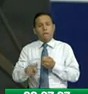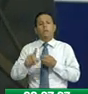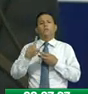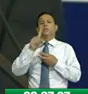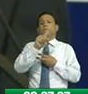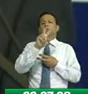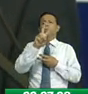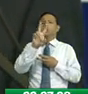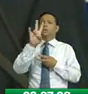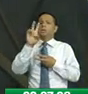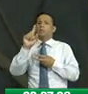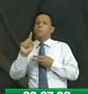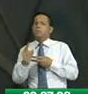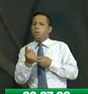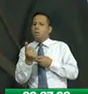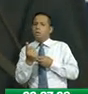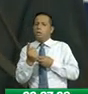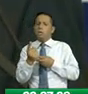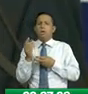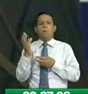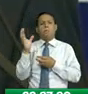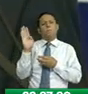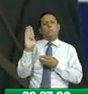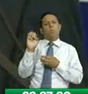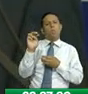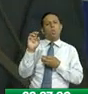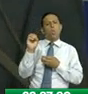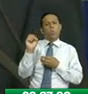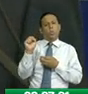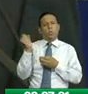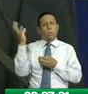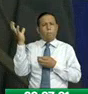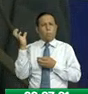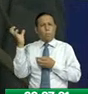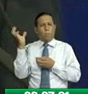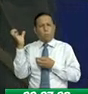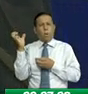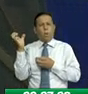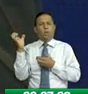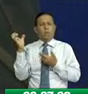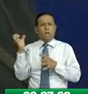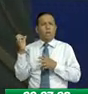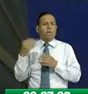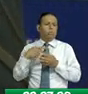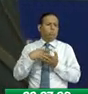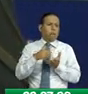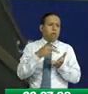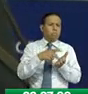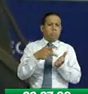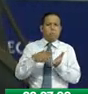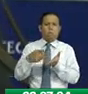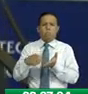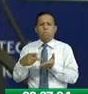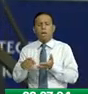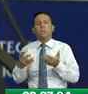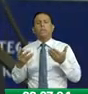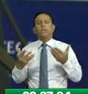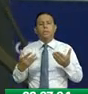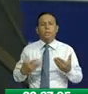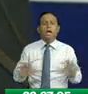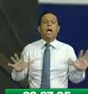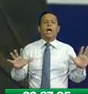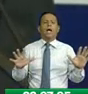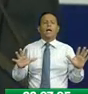127 millones en bonos que serán cubiertos a 3 años plazo con un interés